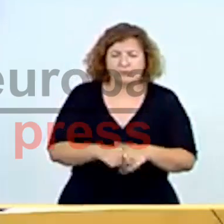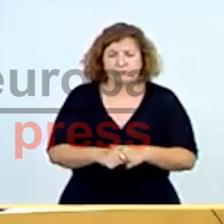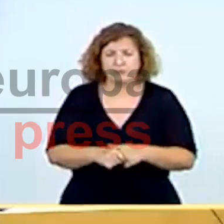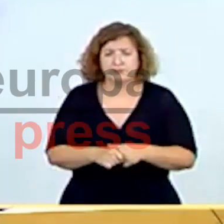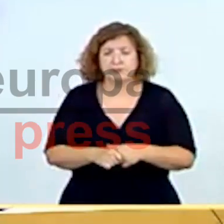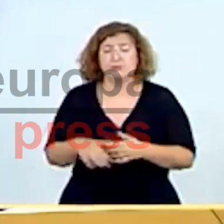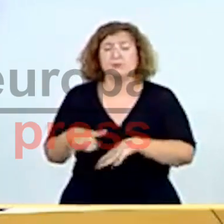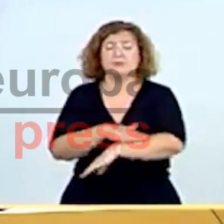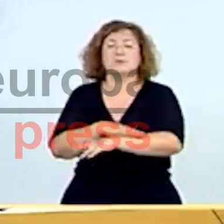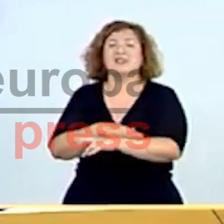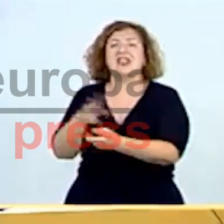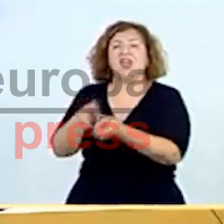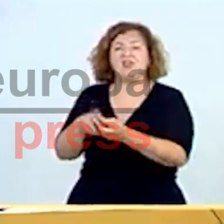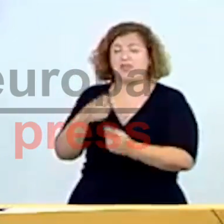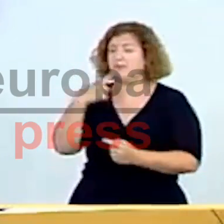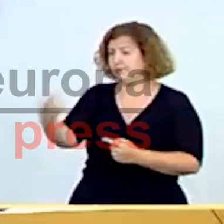De Hacienda.